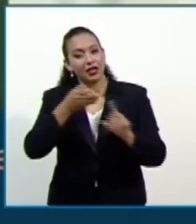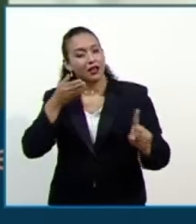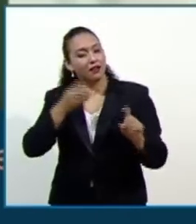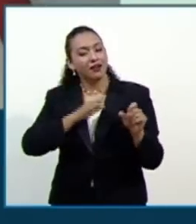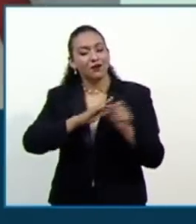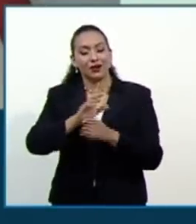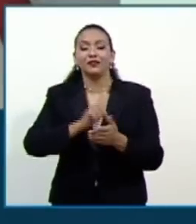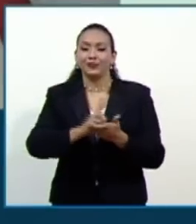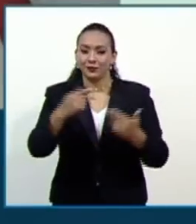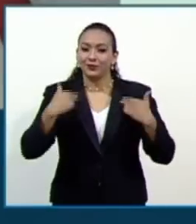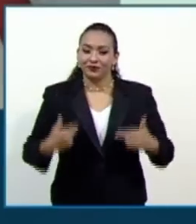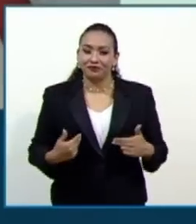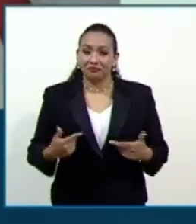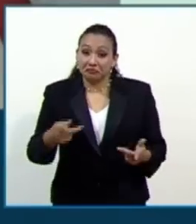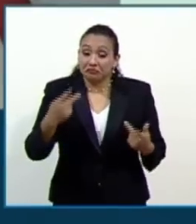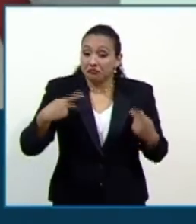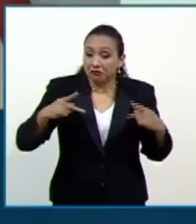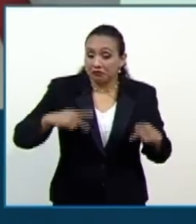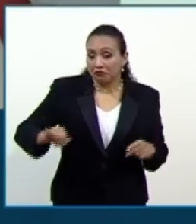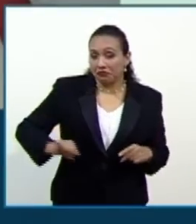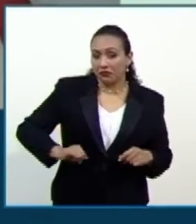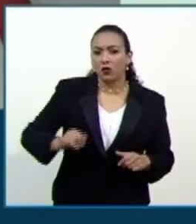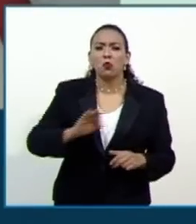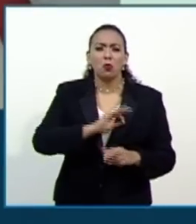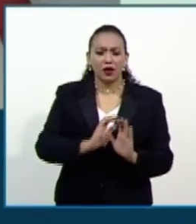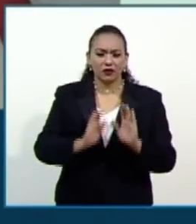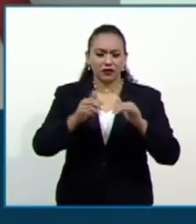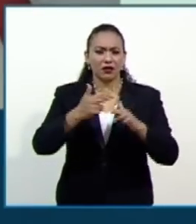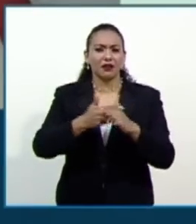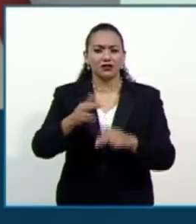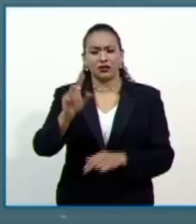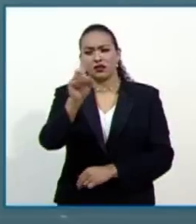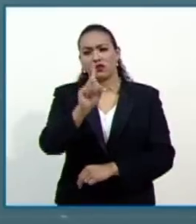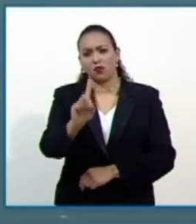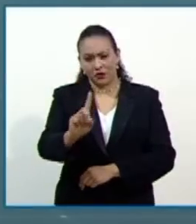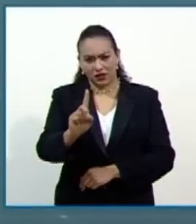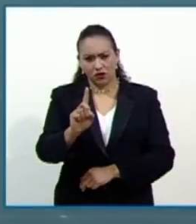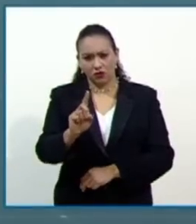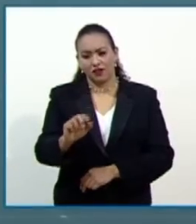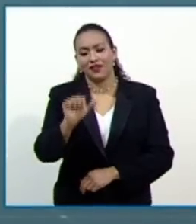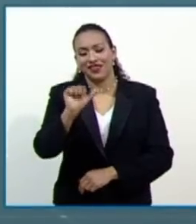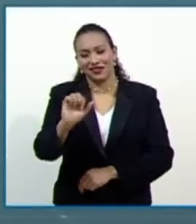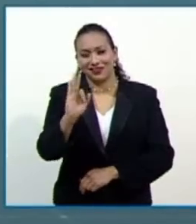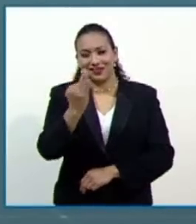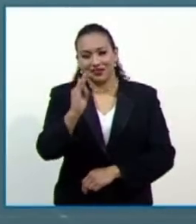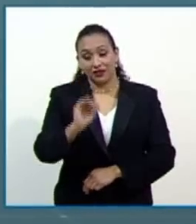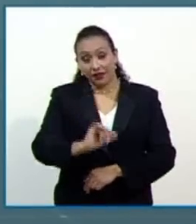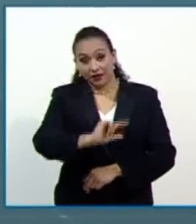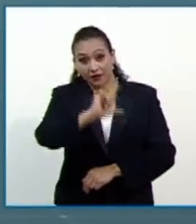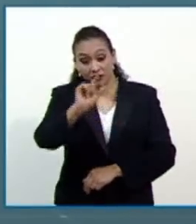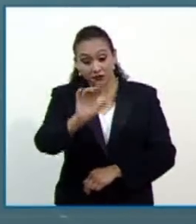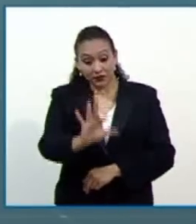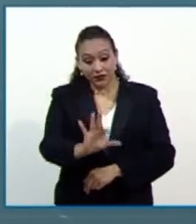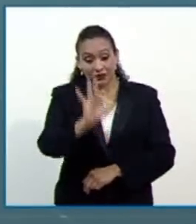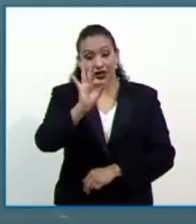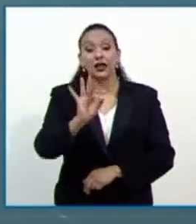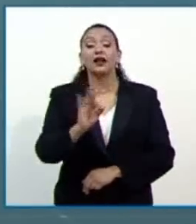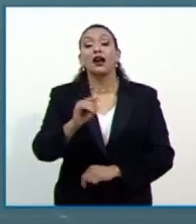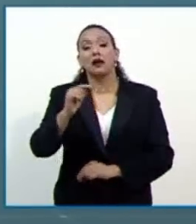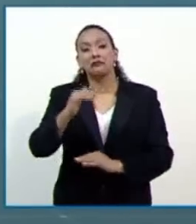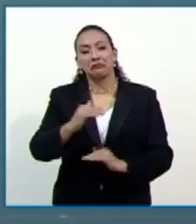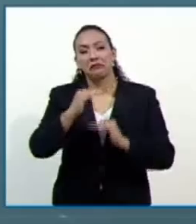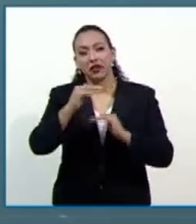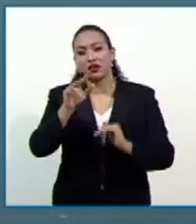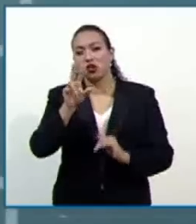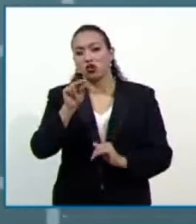humanos. Los interesados podrán postularse hasta el próximo domingo 16 de febrero. Luego de ello se seleccionará hasta un máximo de